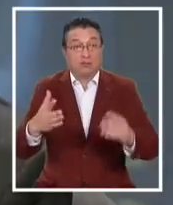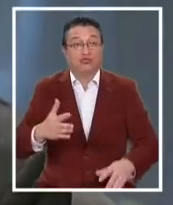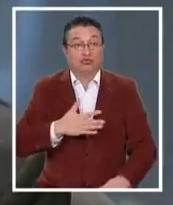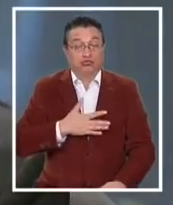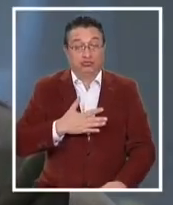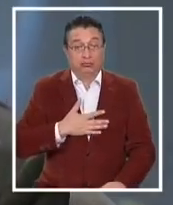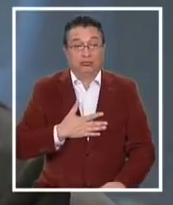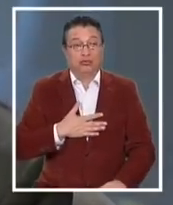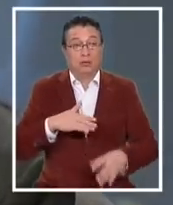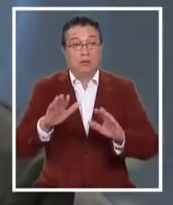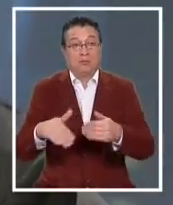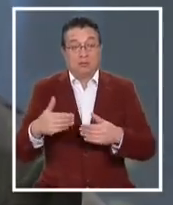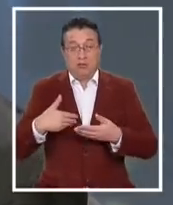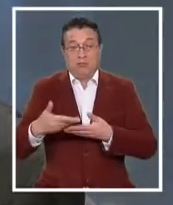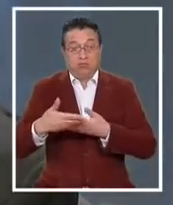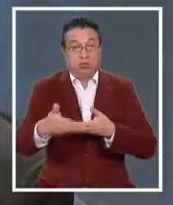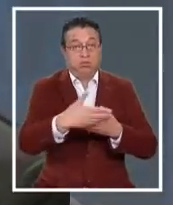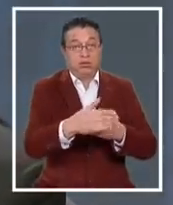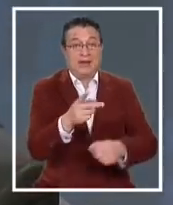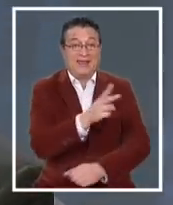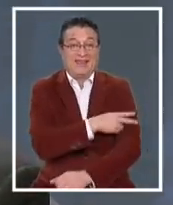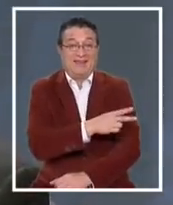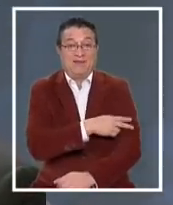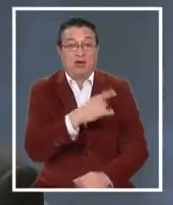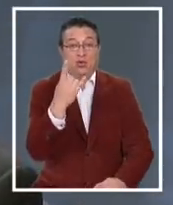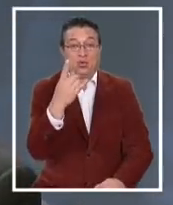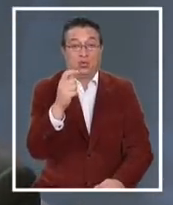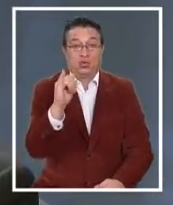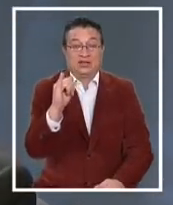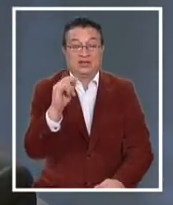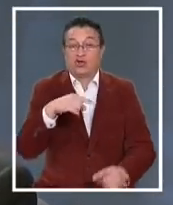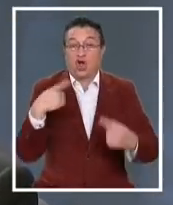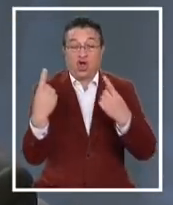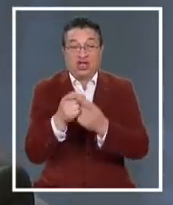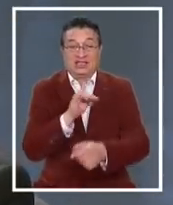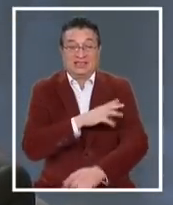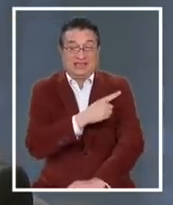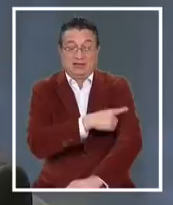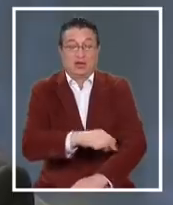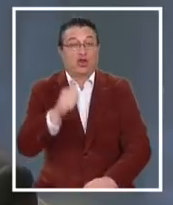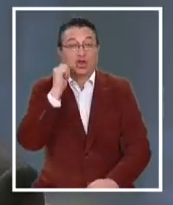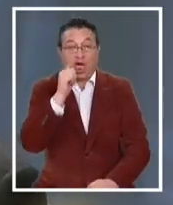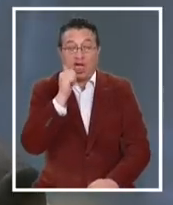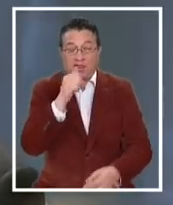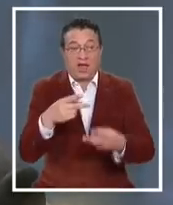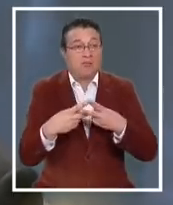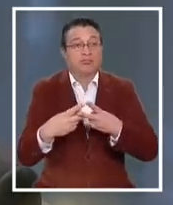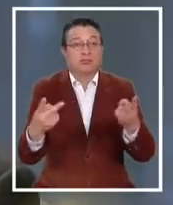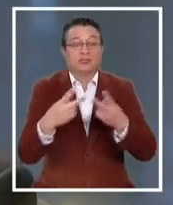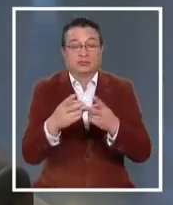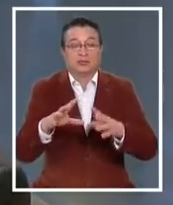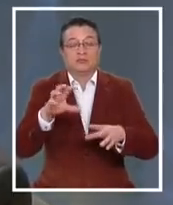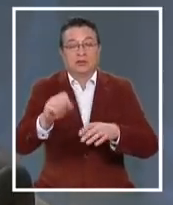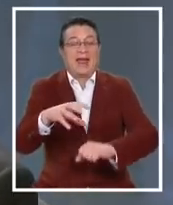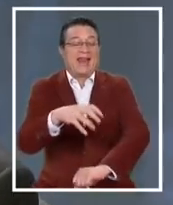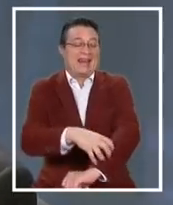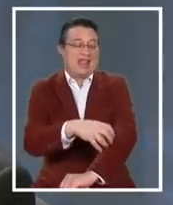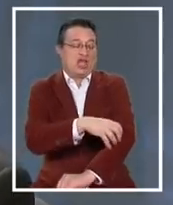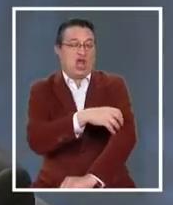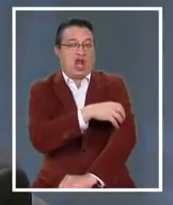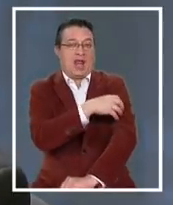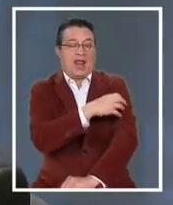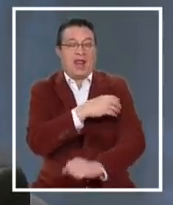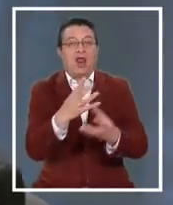mismo distribuyo entre todos los jefes de UTI de todo Chile, a más de 300 personas, todos los días, toda la ocupación regional,